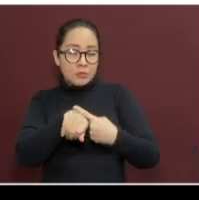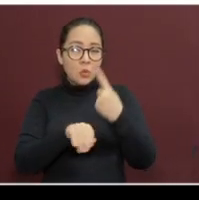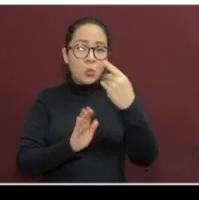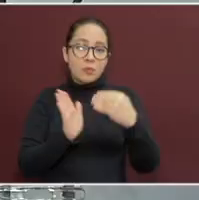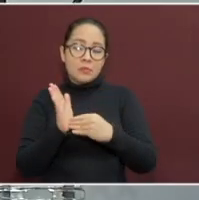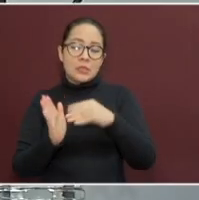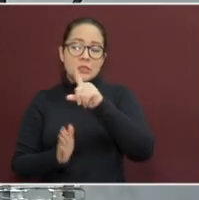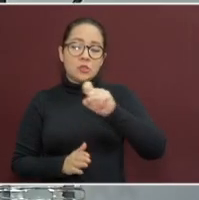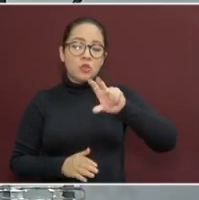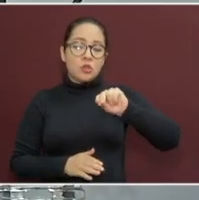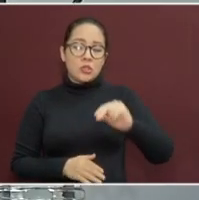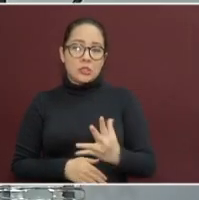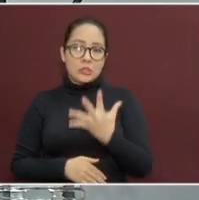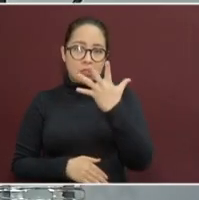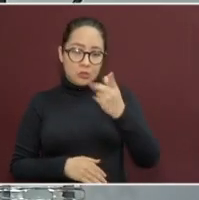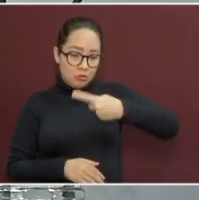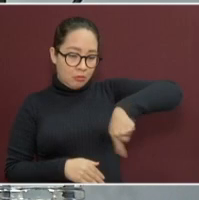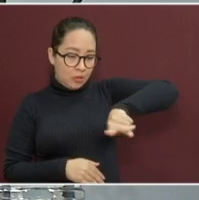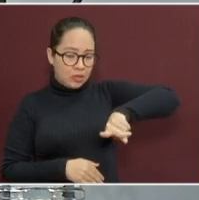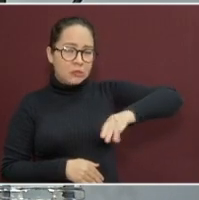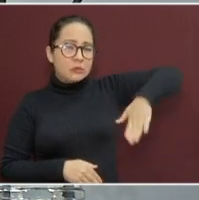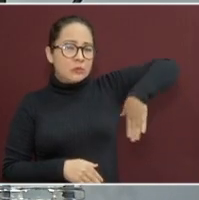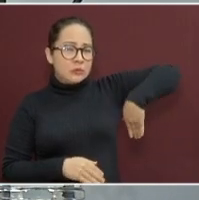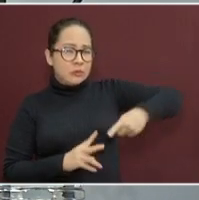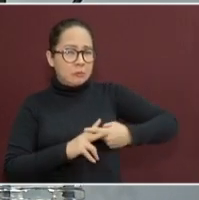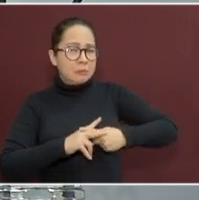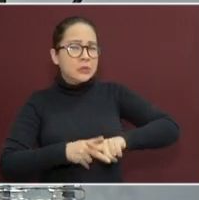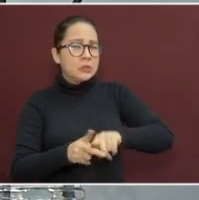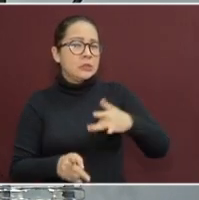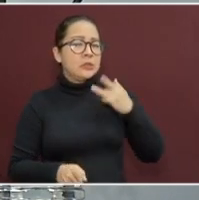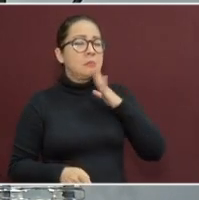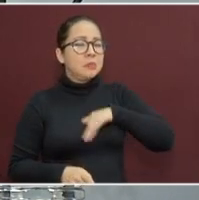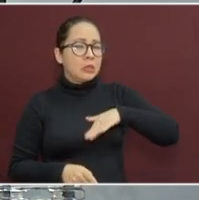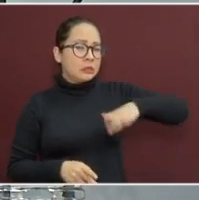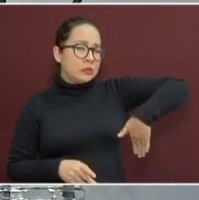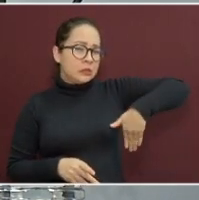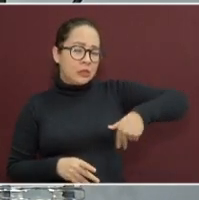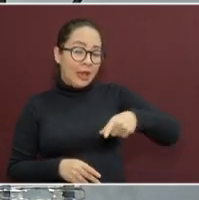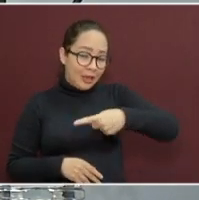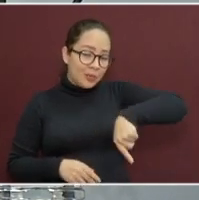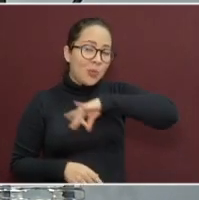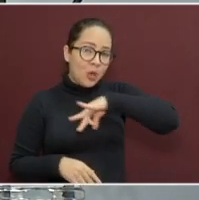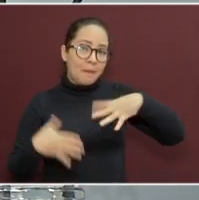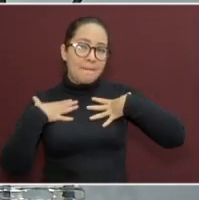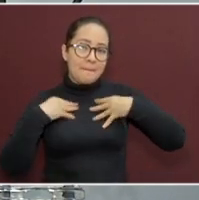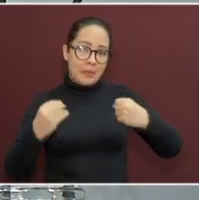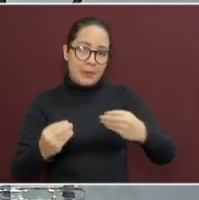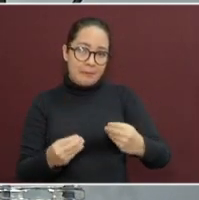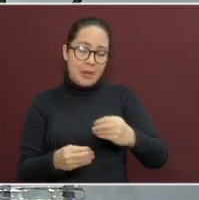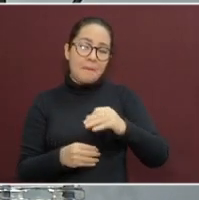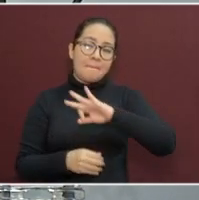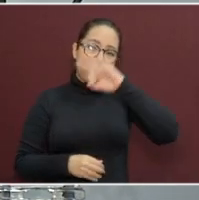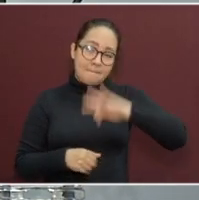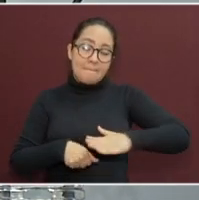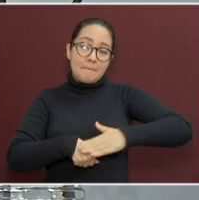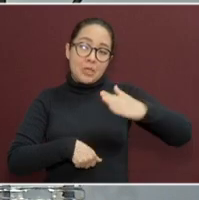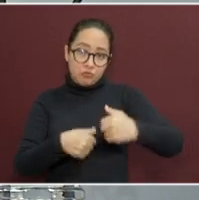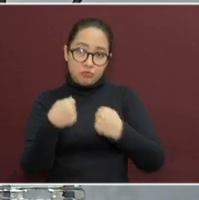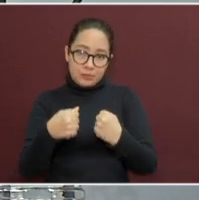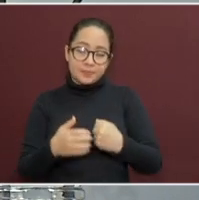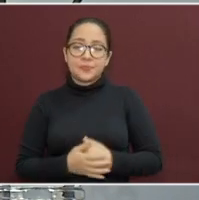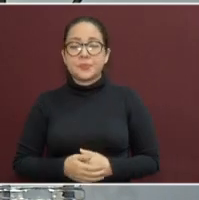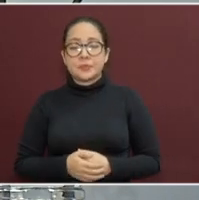1.185 estos son los casos más recientes y con mayor probabilidad de contagiar a más personas les